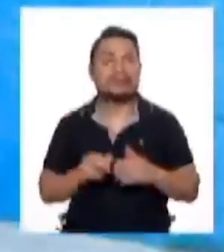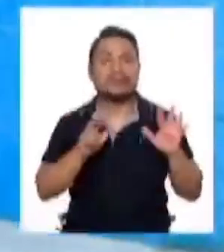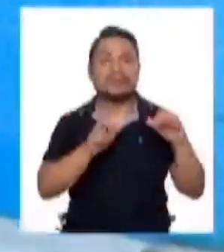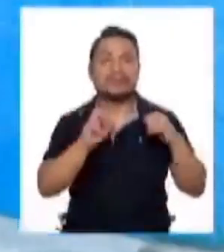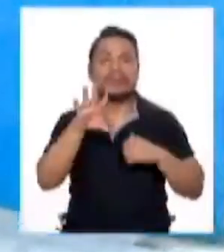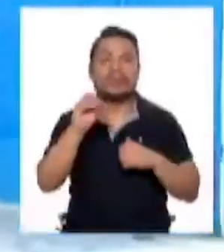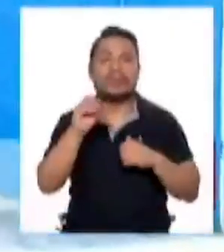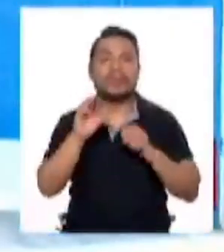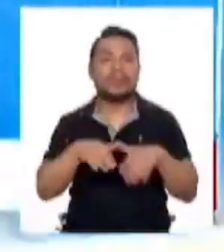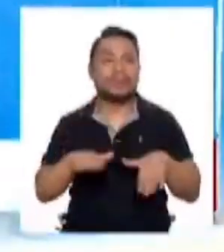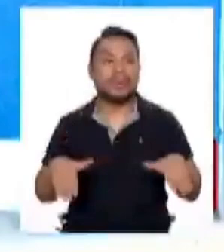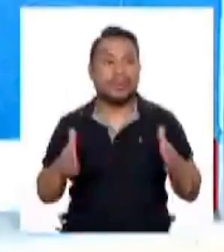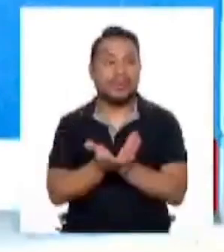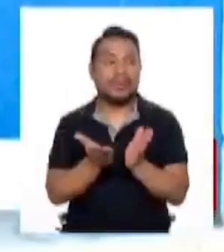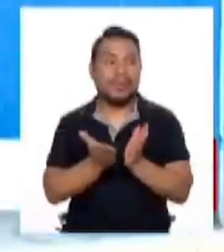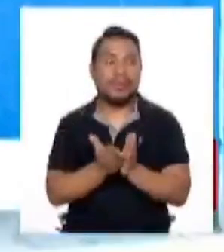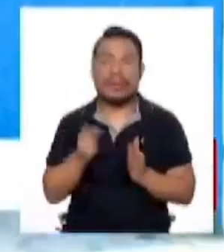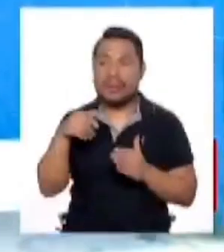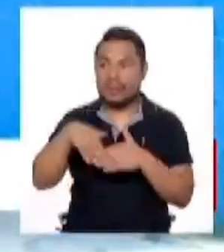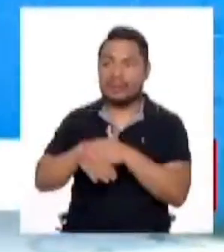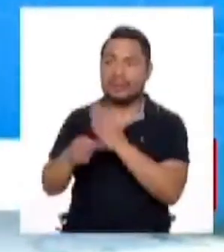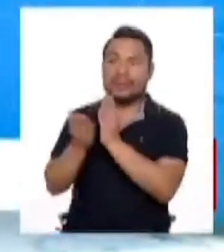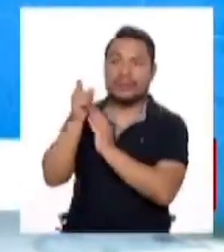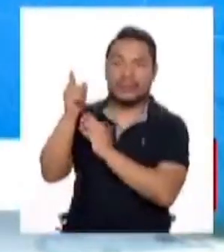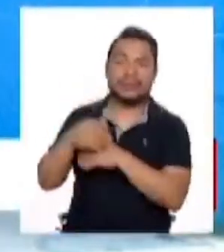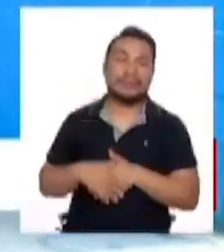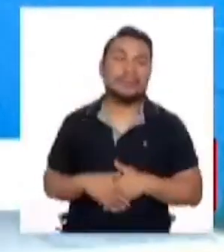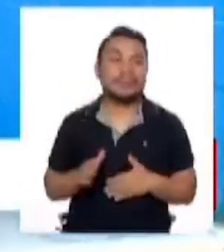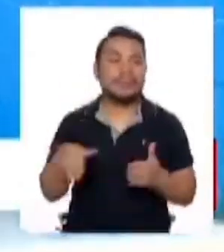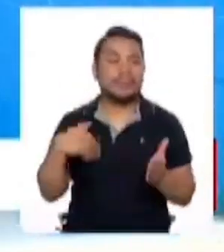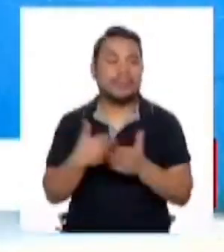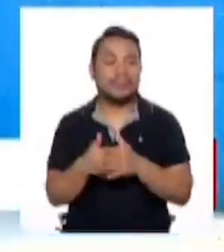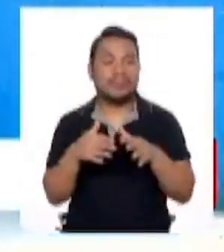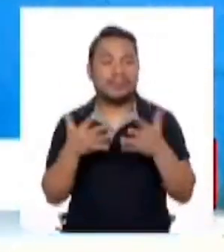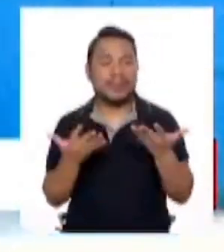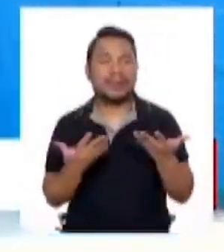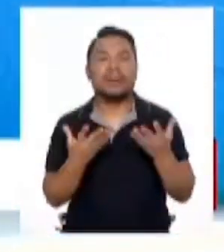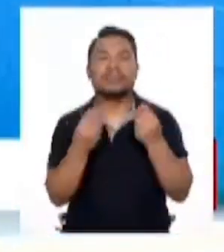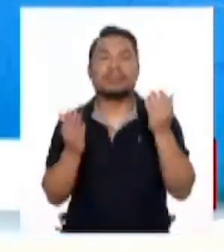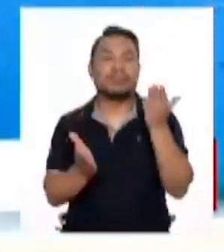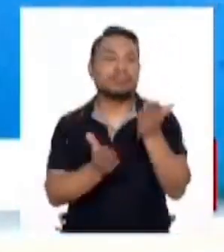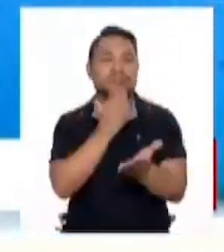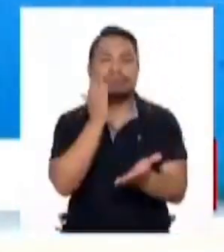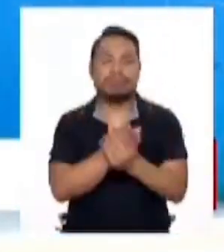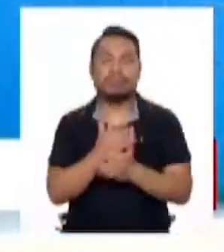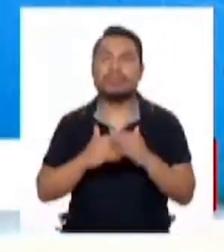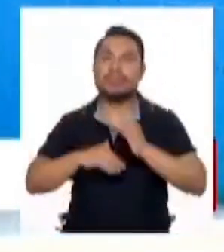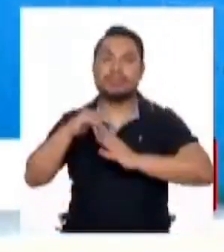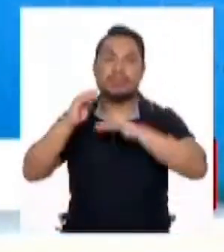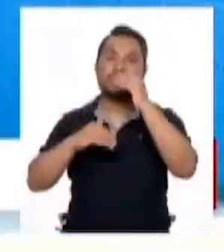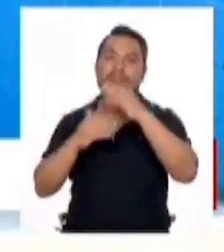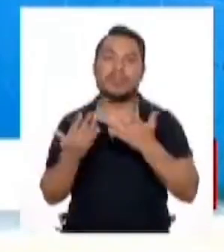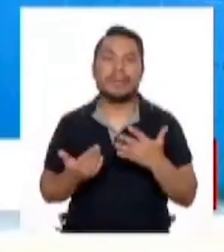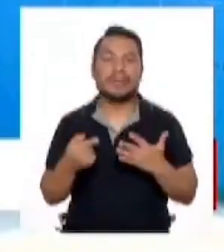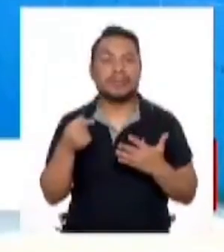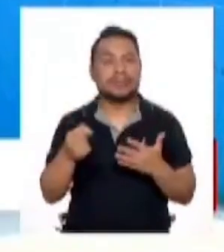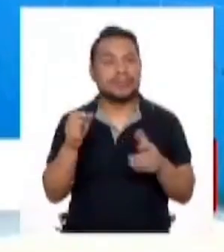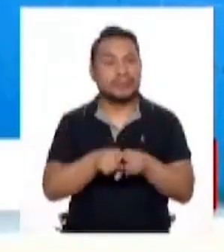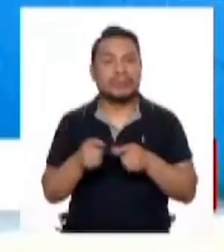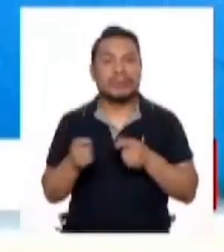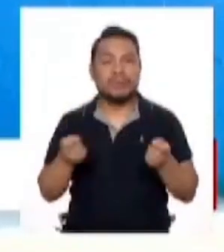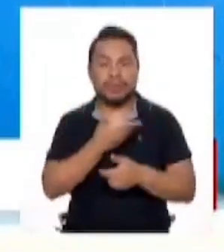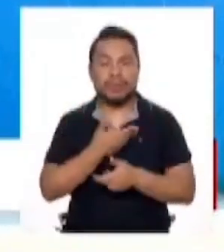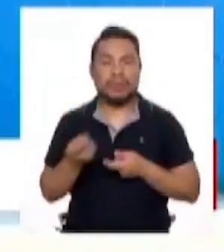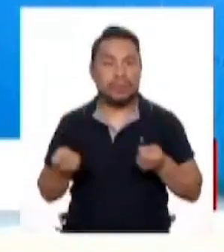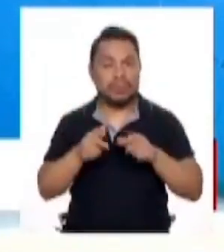850 niños escolares estudian en este centro educativo. Hemos llegado y hemos detectado muchísimos problemas a nivel de infraestructura. El gobierno regional también ha